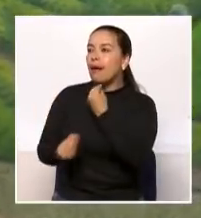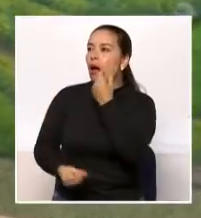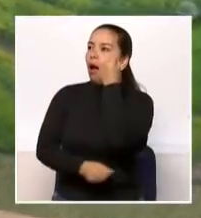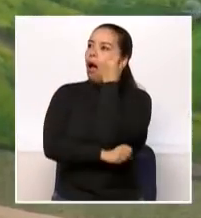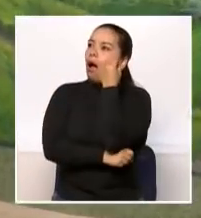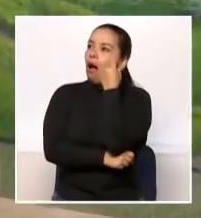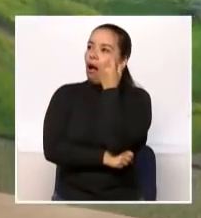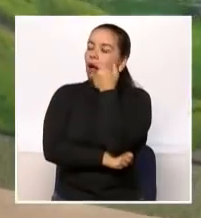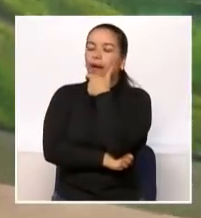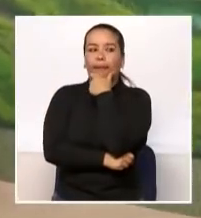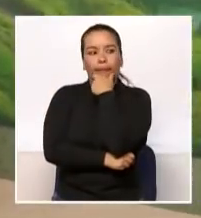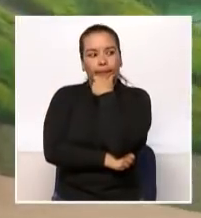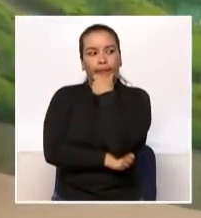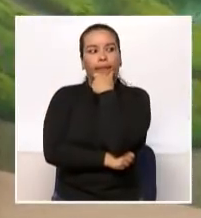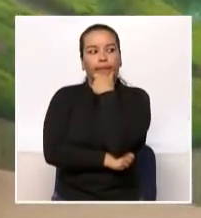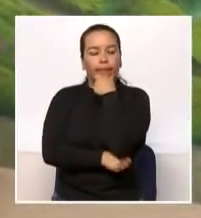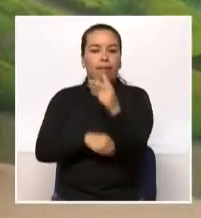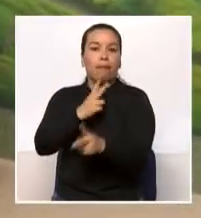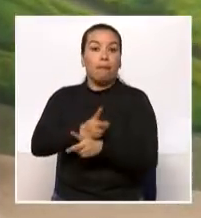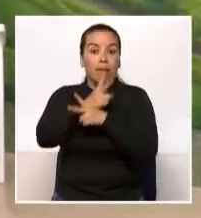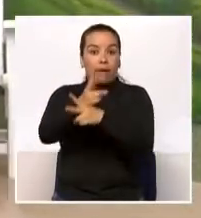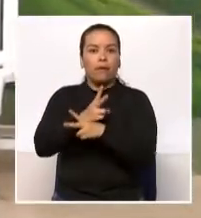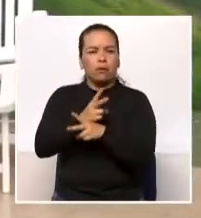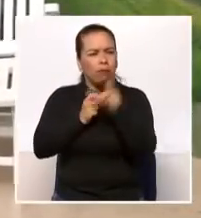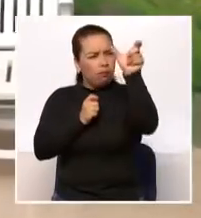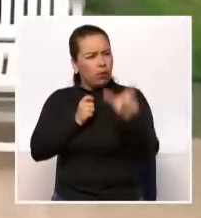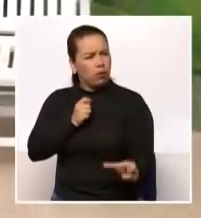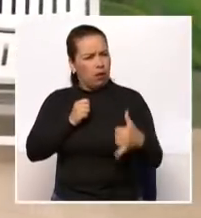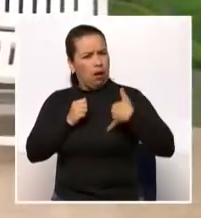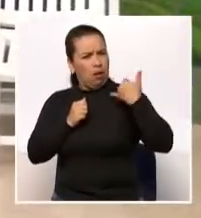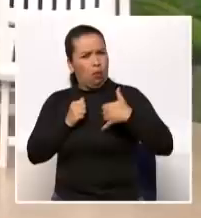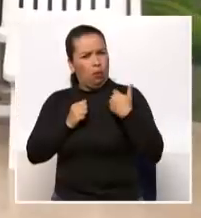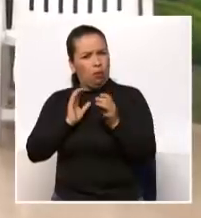proceso de prevención y uno dirá, bueno, ¿por qué una paciente tan joven, Natalia,